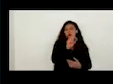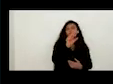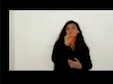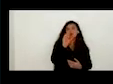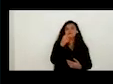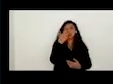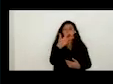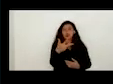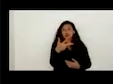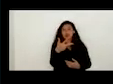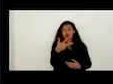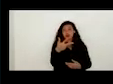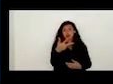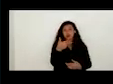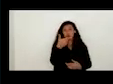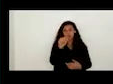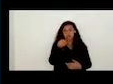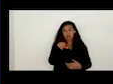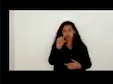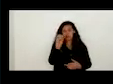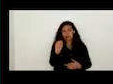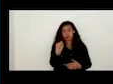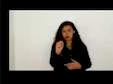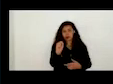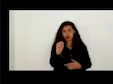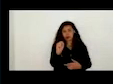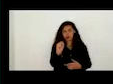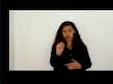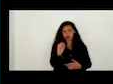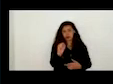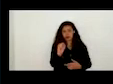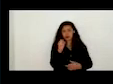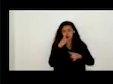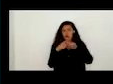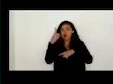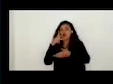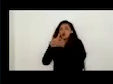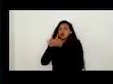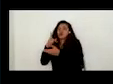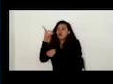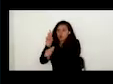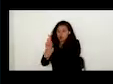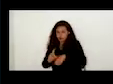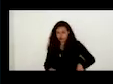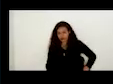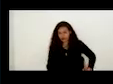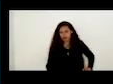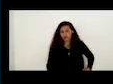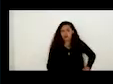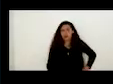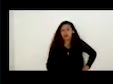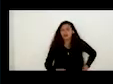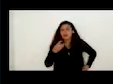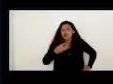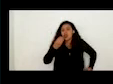0.88 gramos por kilogramo de peso al día, lo cual corresponde a una ingesta